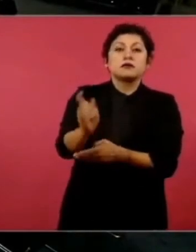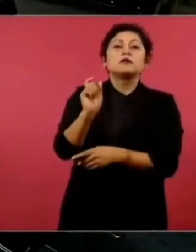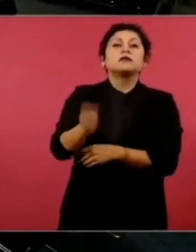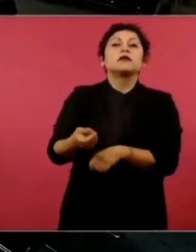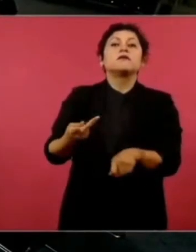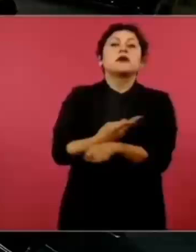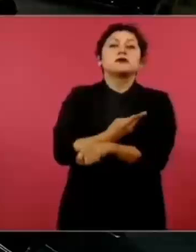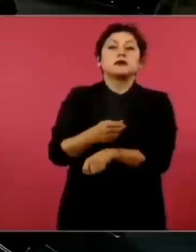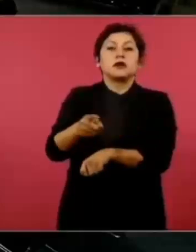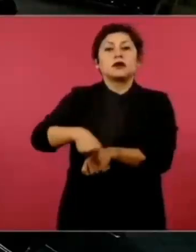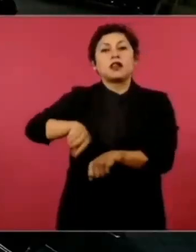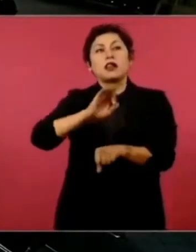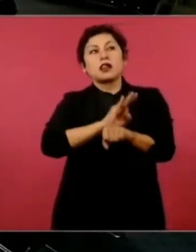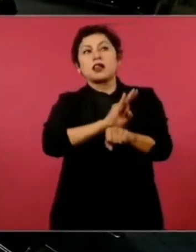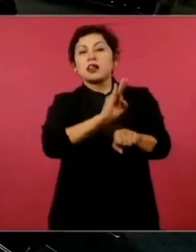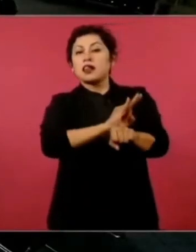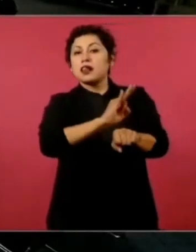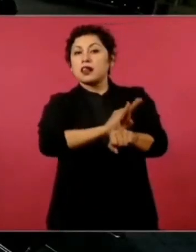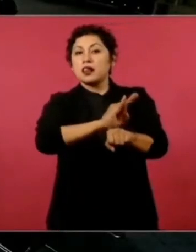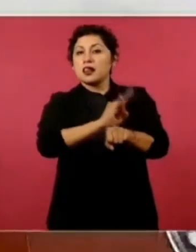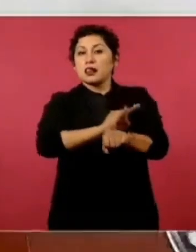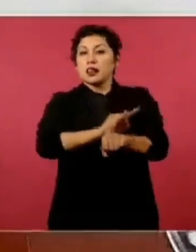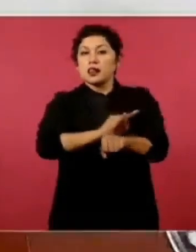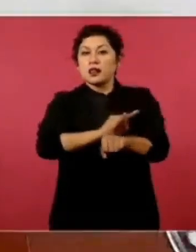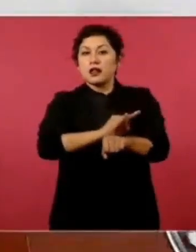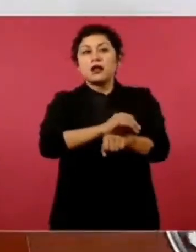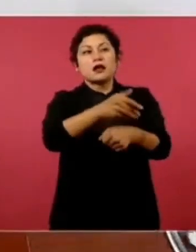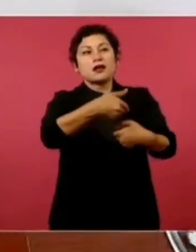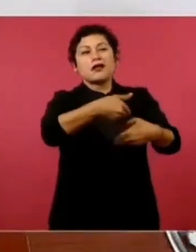Porque un juez lo decide.